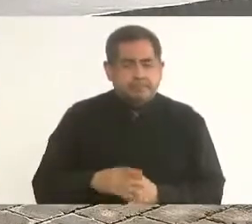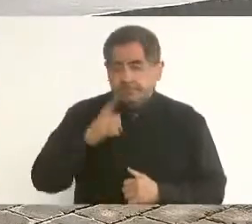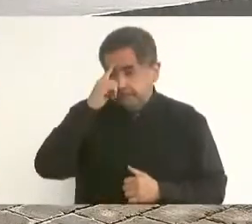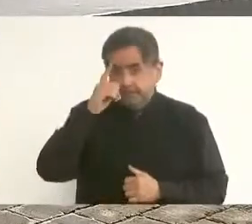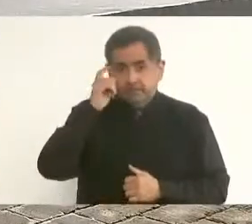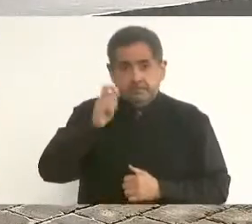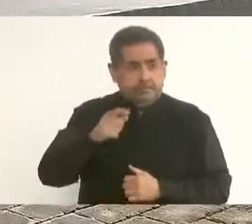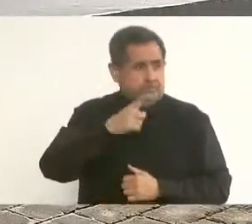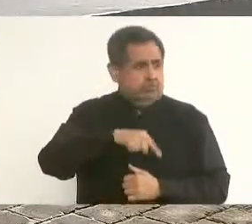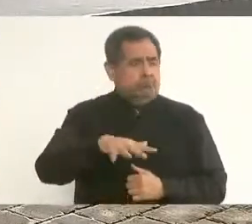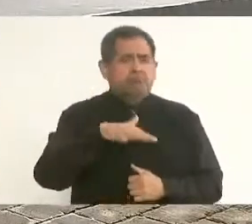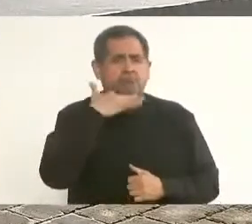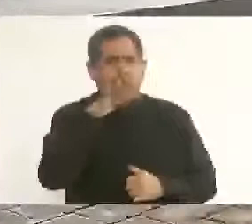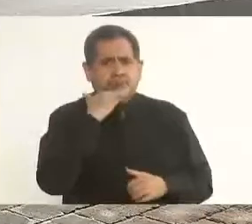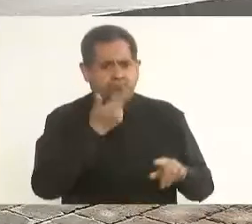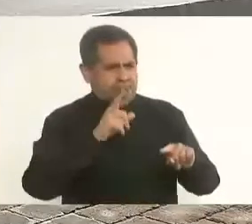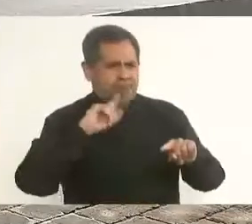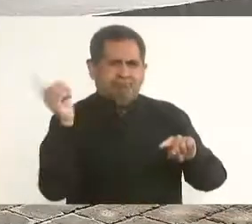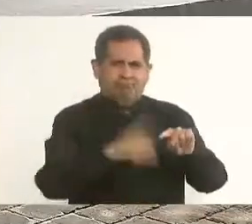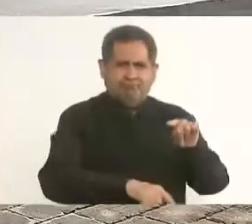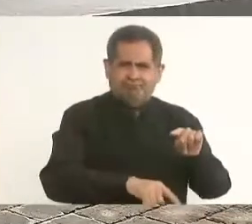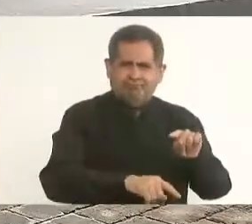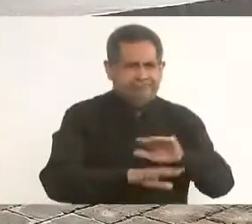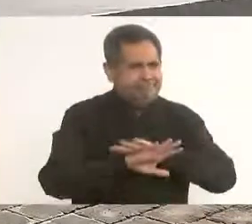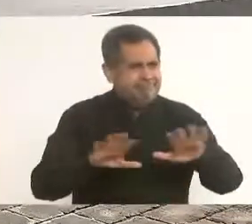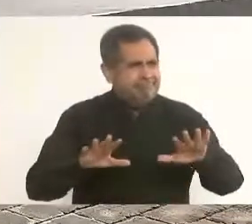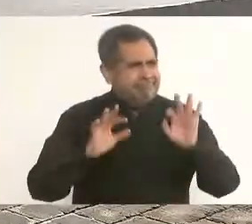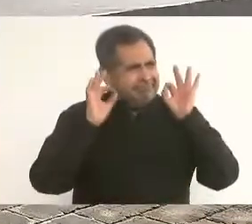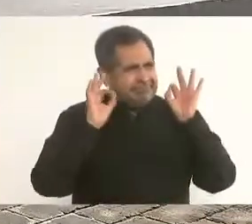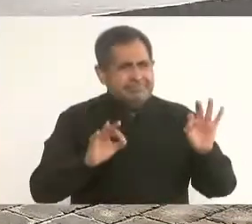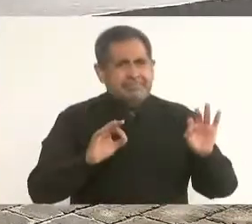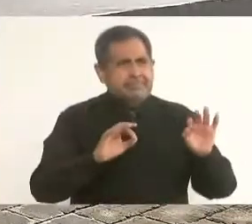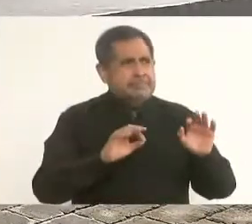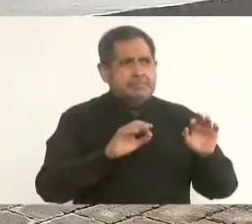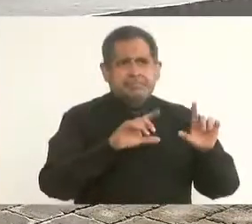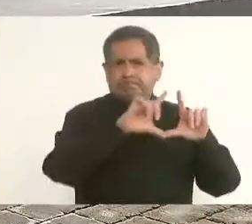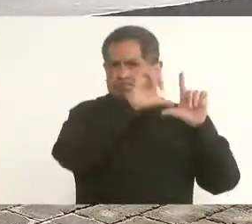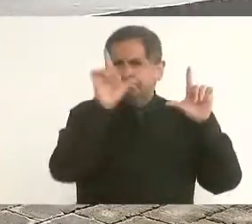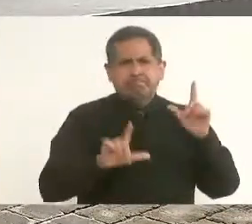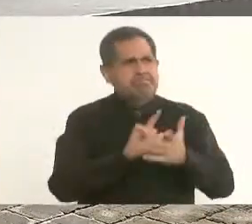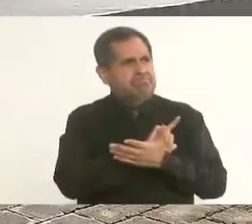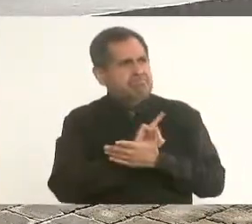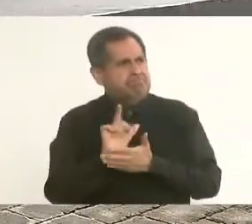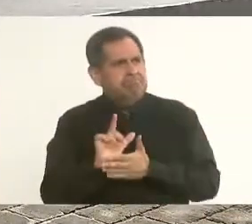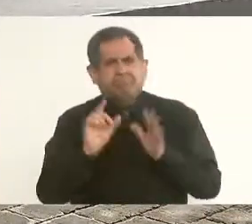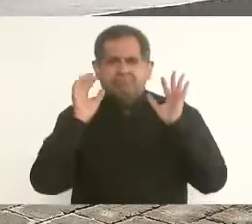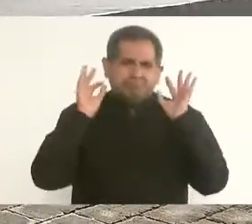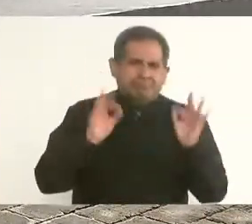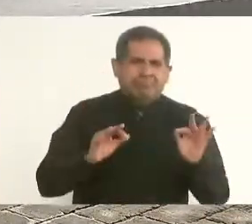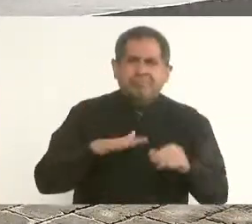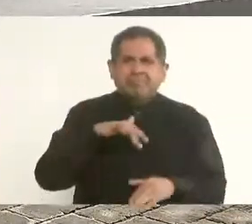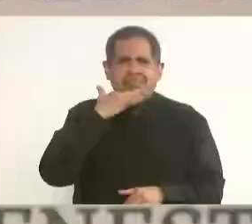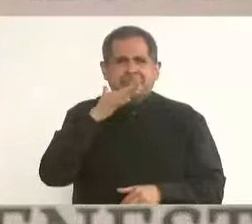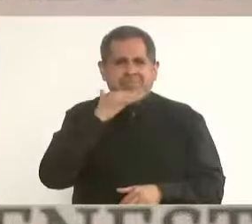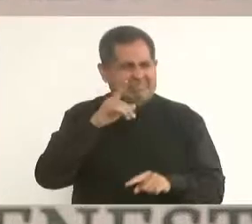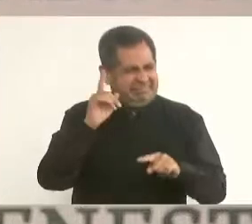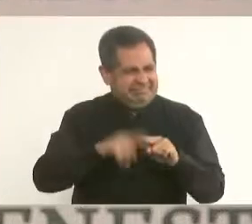limpiar de corrupción al país, desterrar la corrupción de México,